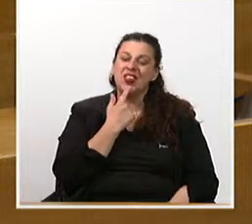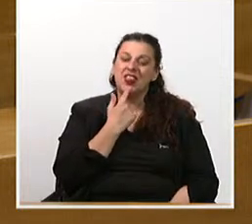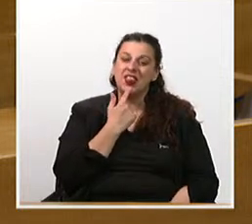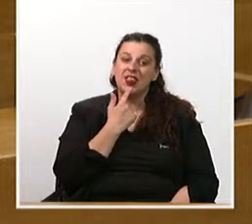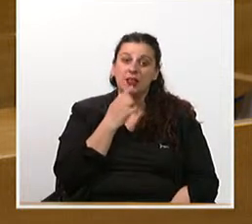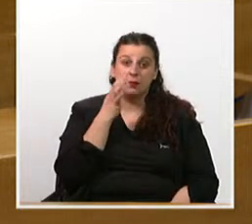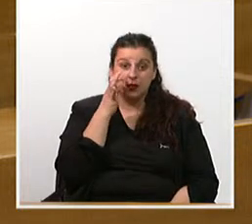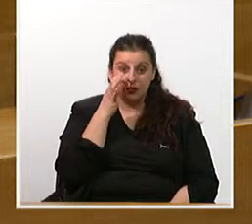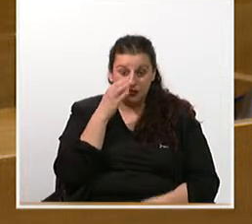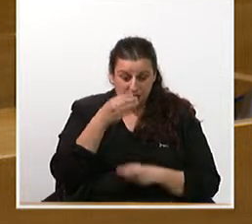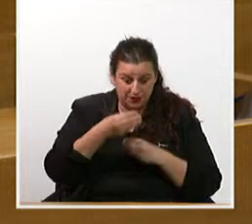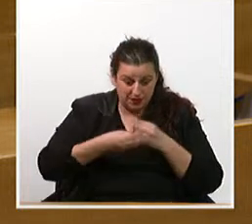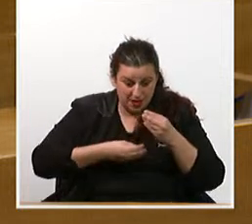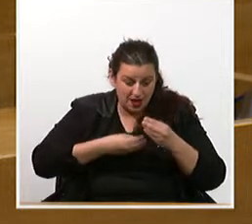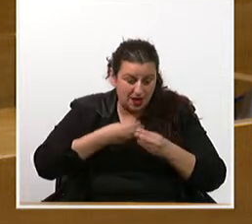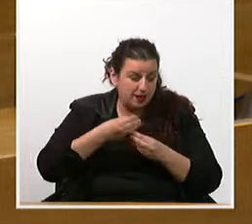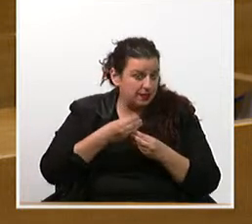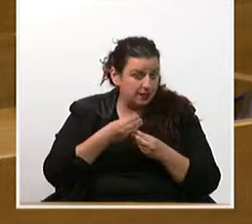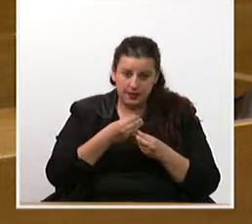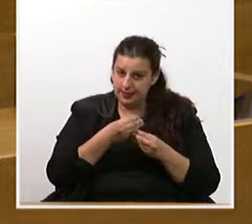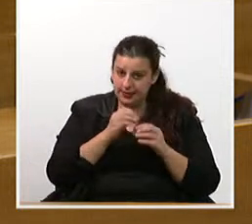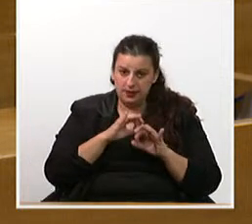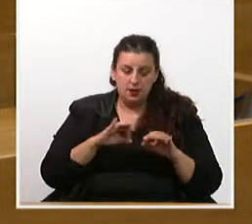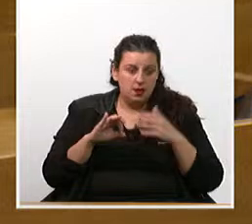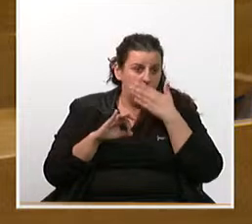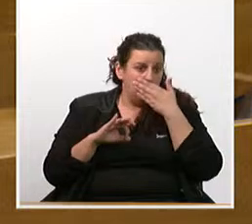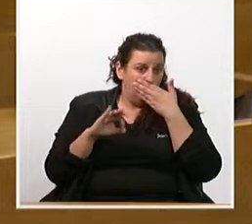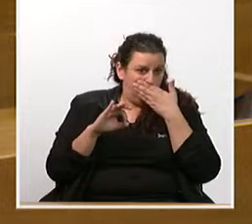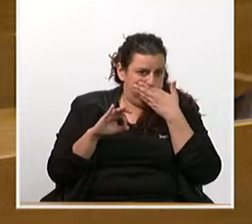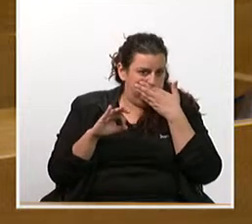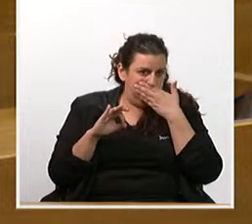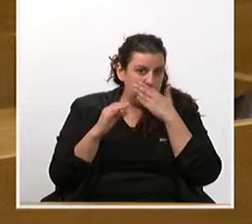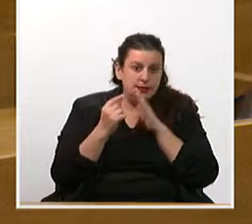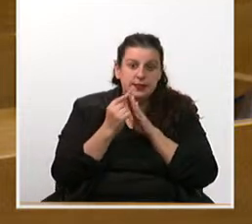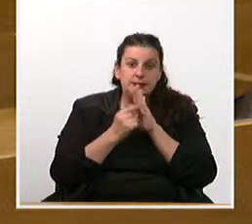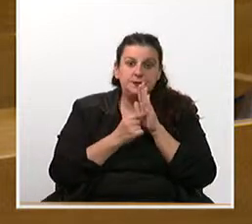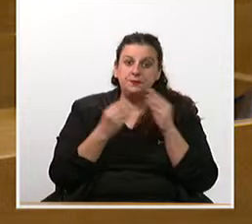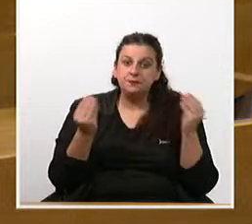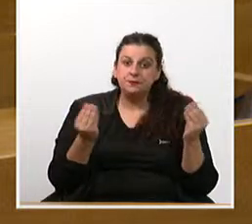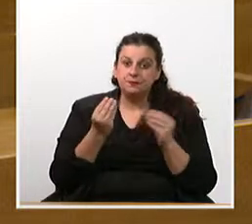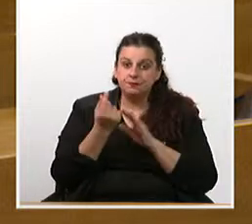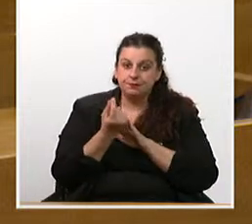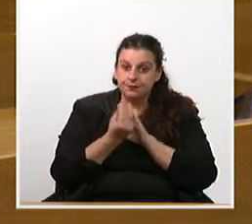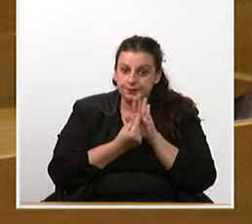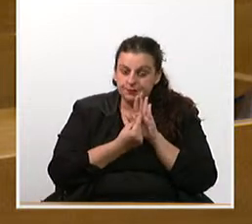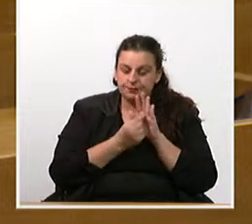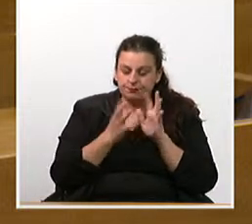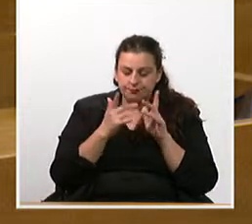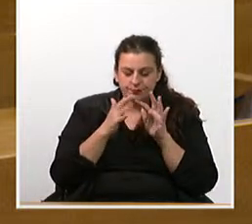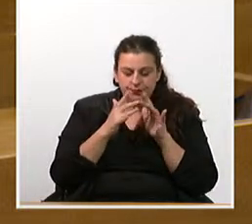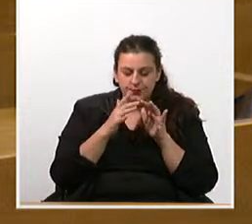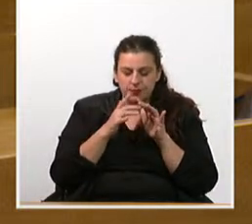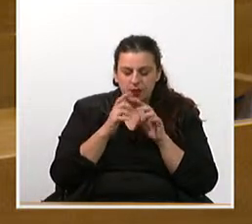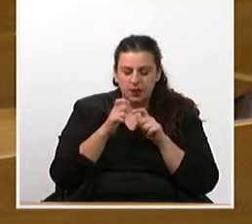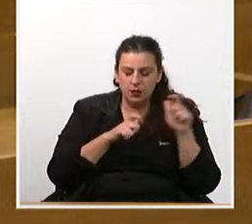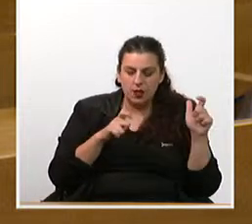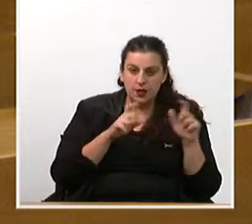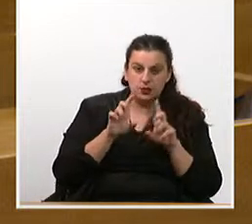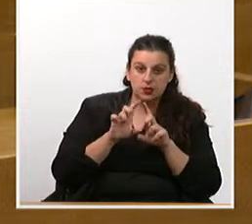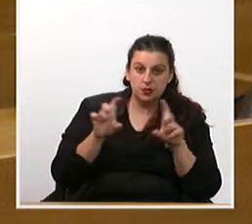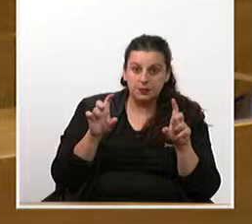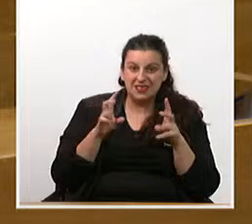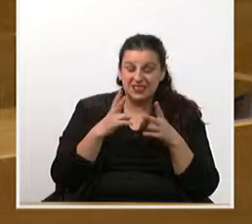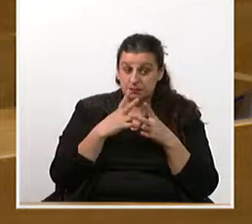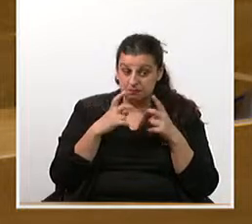la hora de la verdad no hicieron nada para mejorar las condiciones de los ciudadanos y las empresas en una de las peores